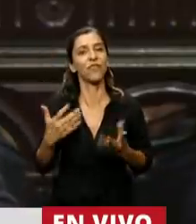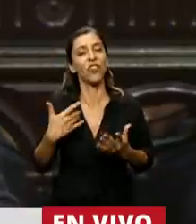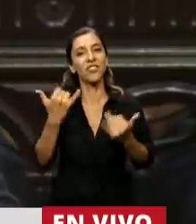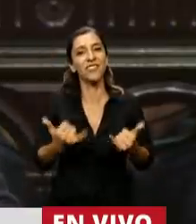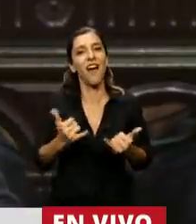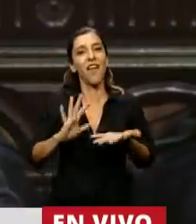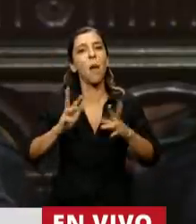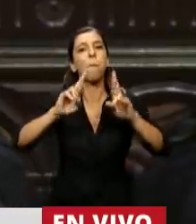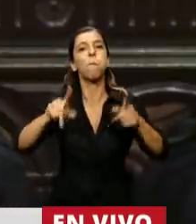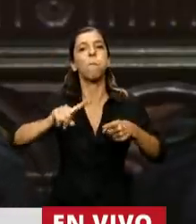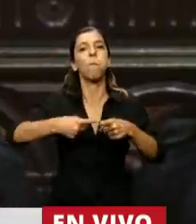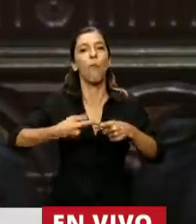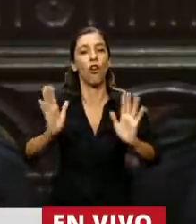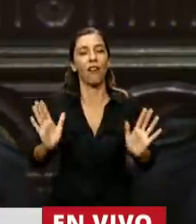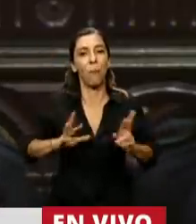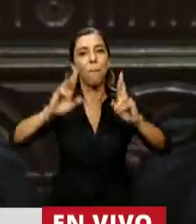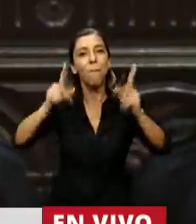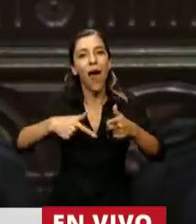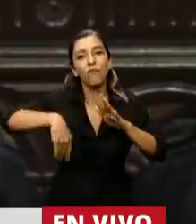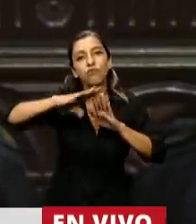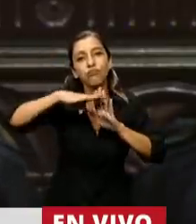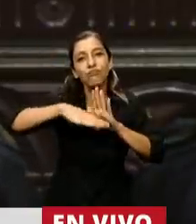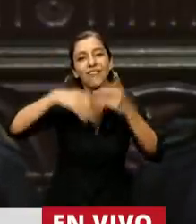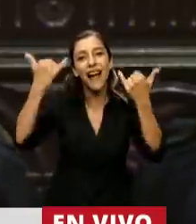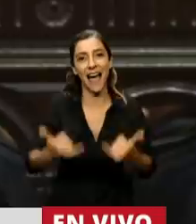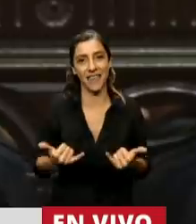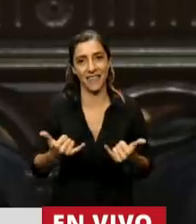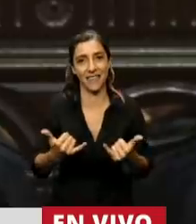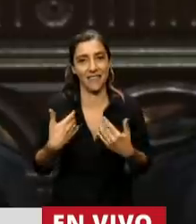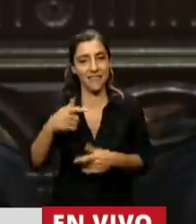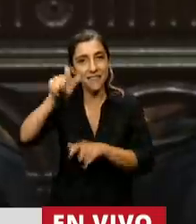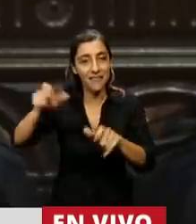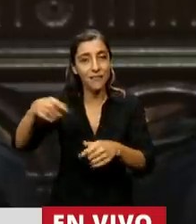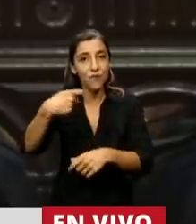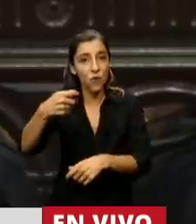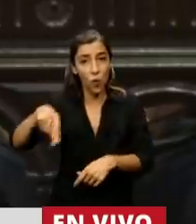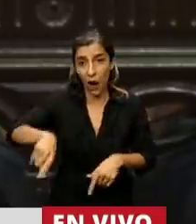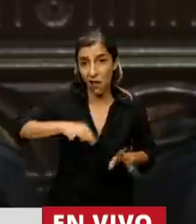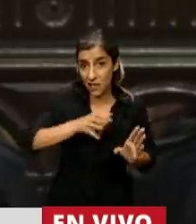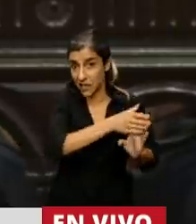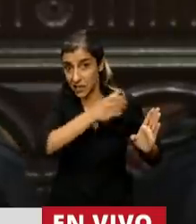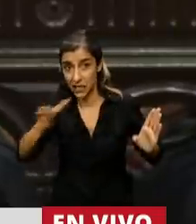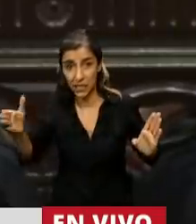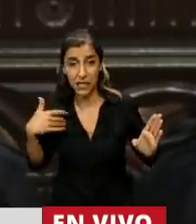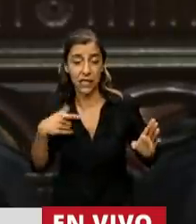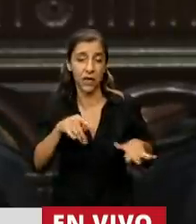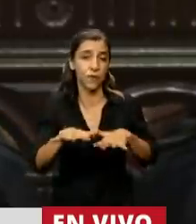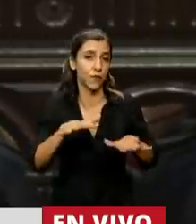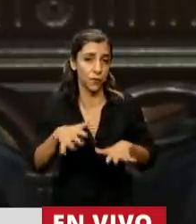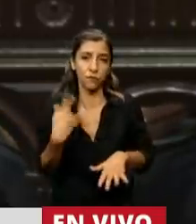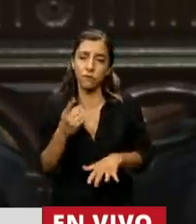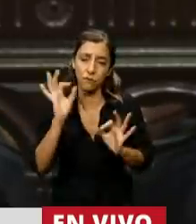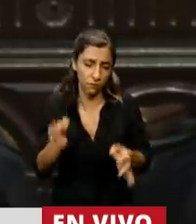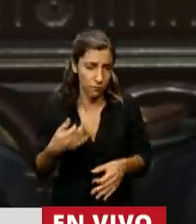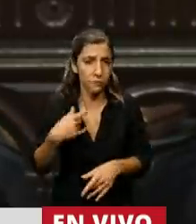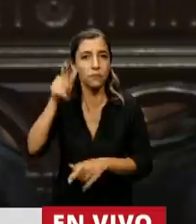integrales que estos jubilados y jubiladas en este año con todo el proceso que tuvieron que sufrir porque son personas